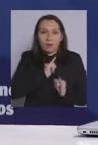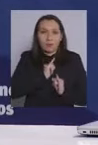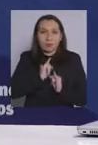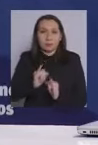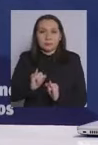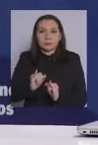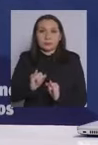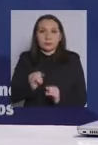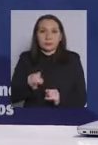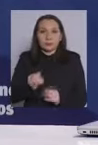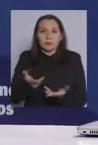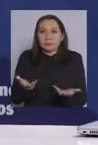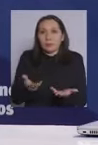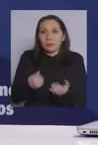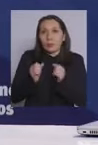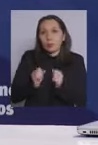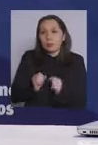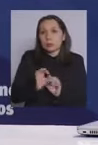información